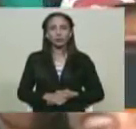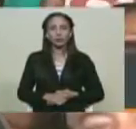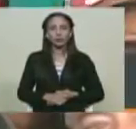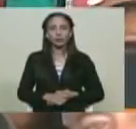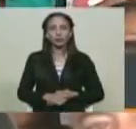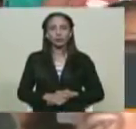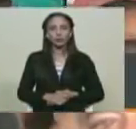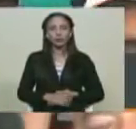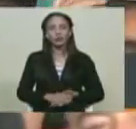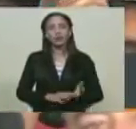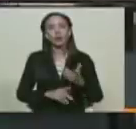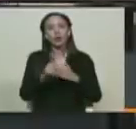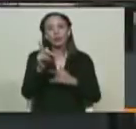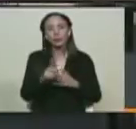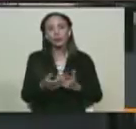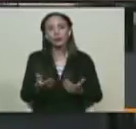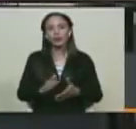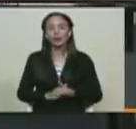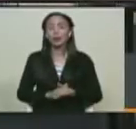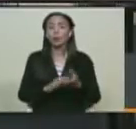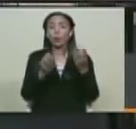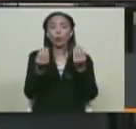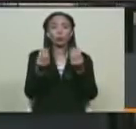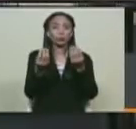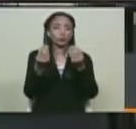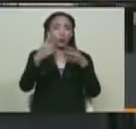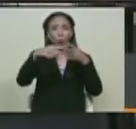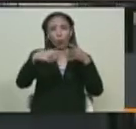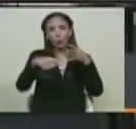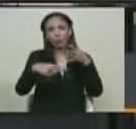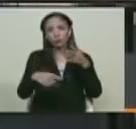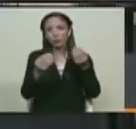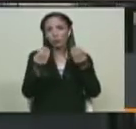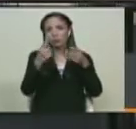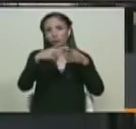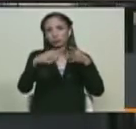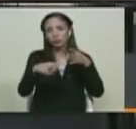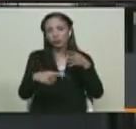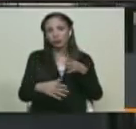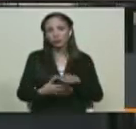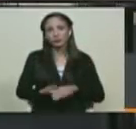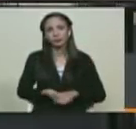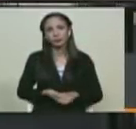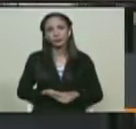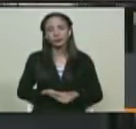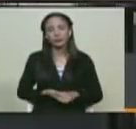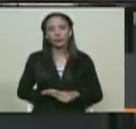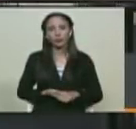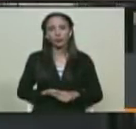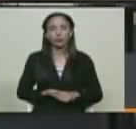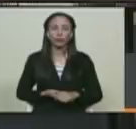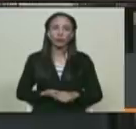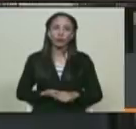Bueno, y una cantidad, todo esto, María Rosa Jiménez, compañero